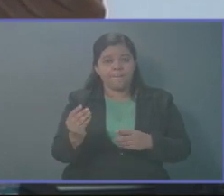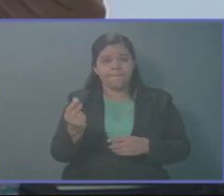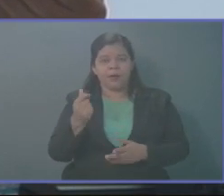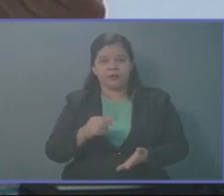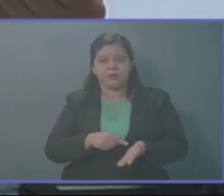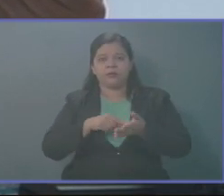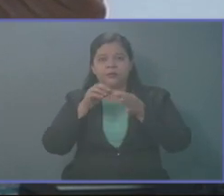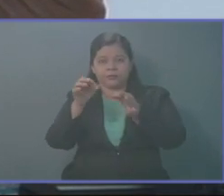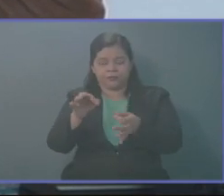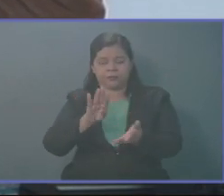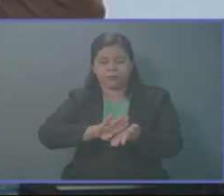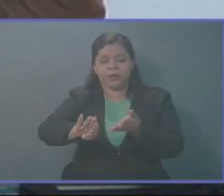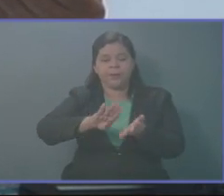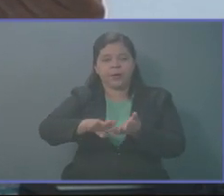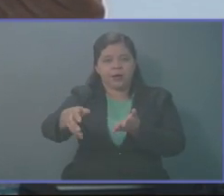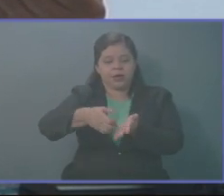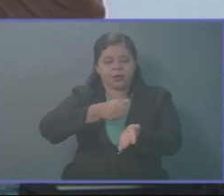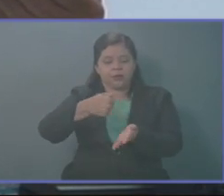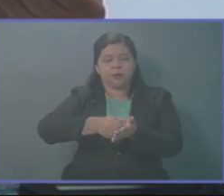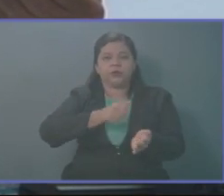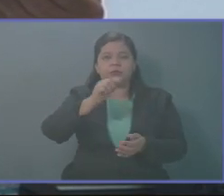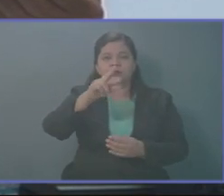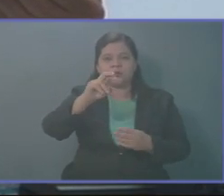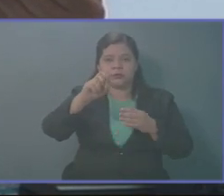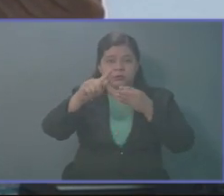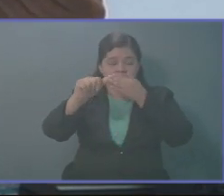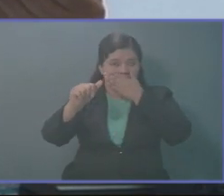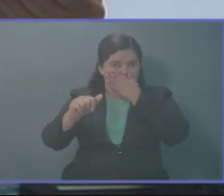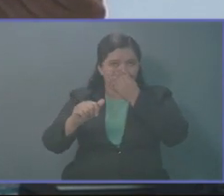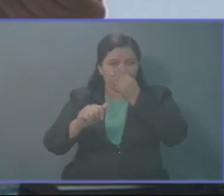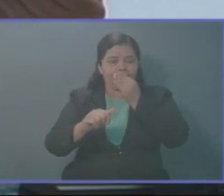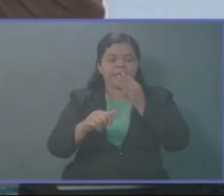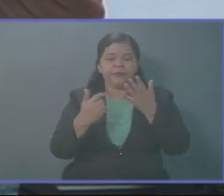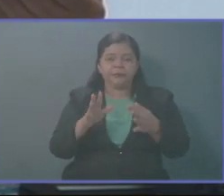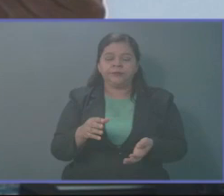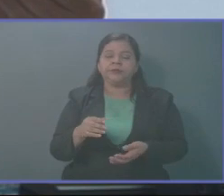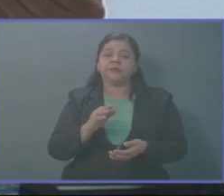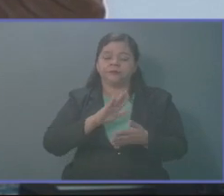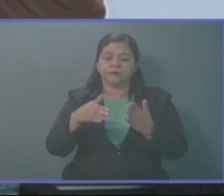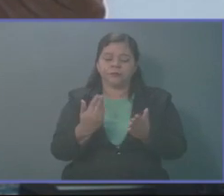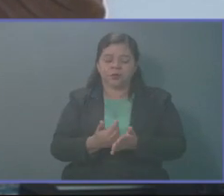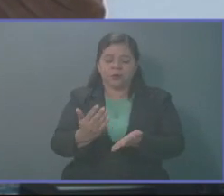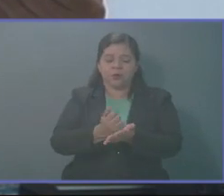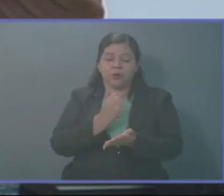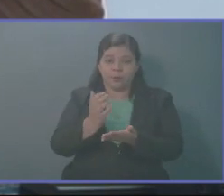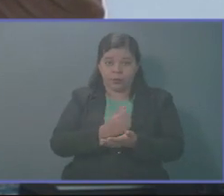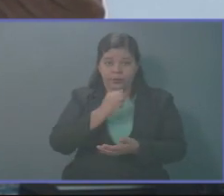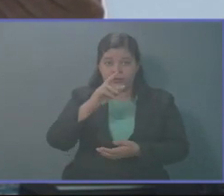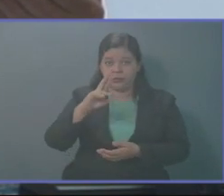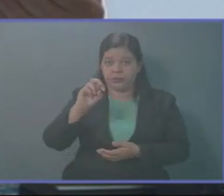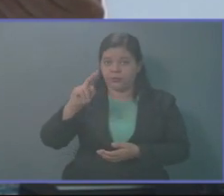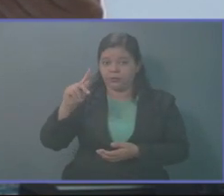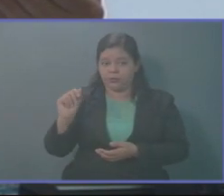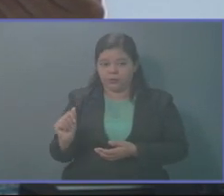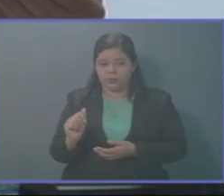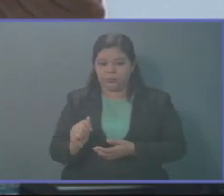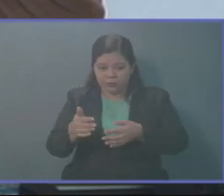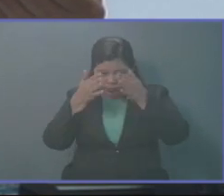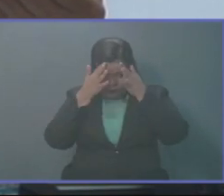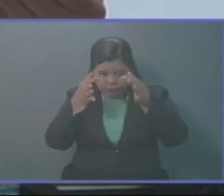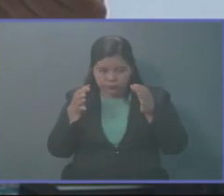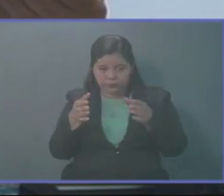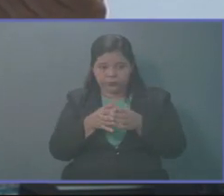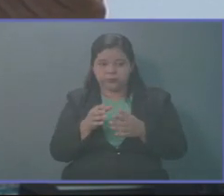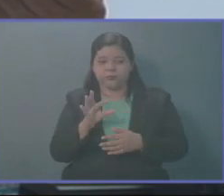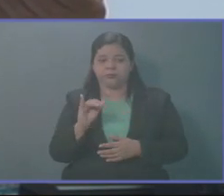y pago de impuestos sobre la renta, el anticipo a cuenta del impuesto sobre la renta y dictamen fiscal en el marco